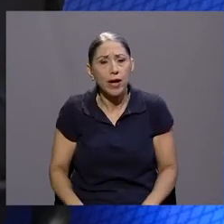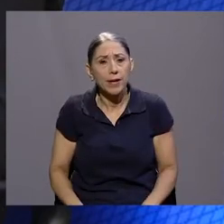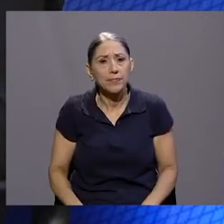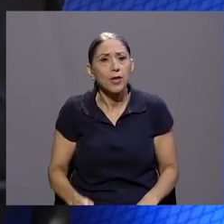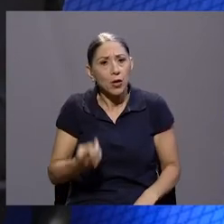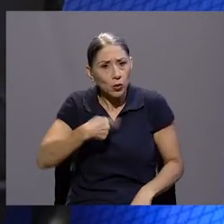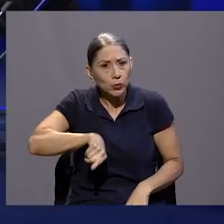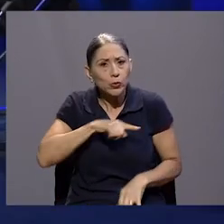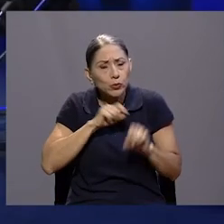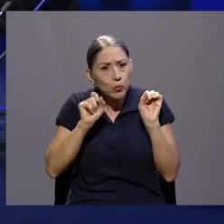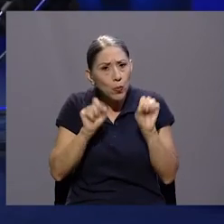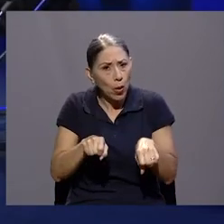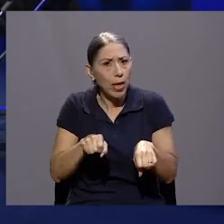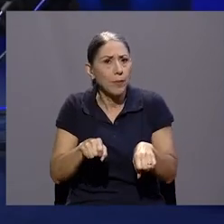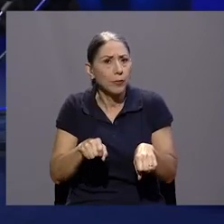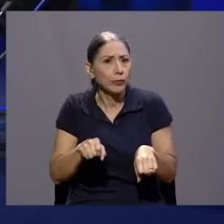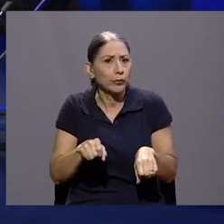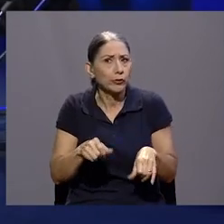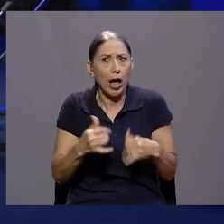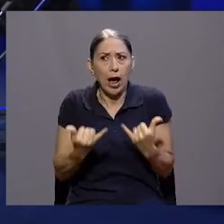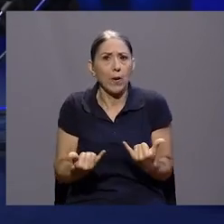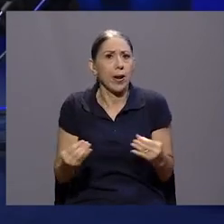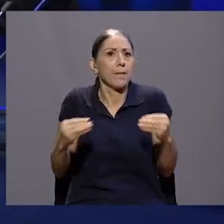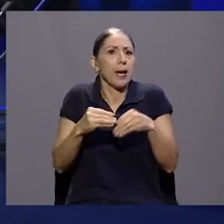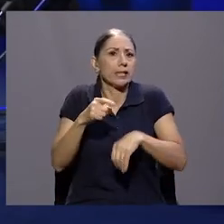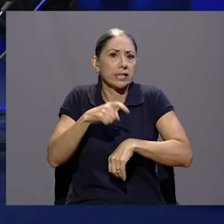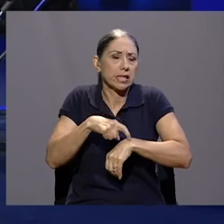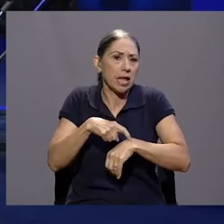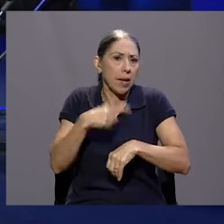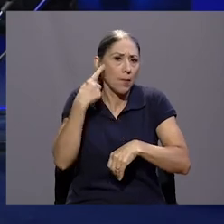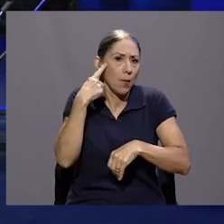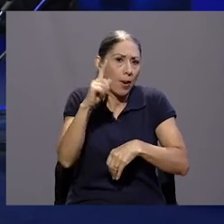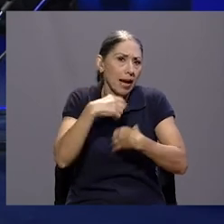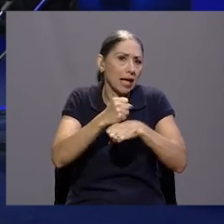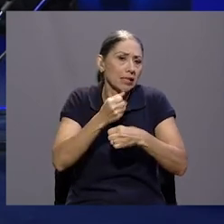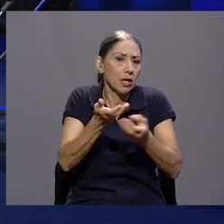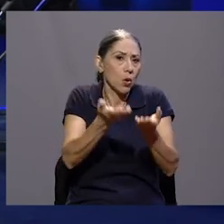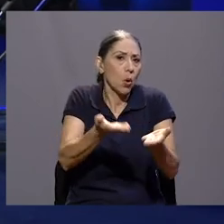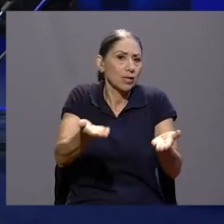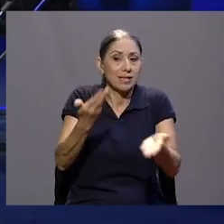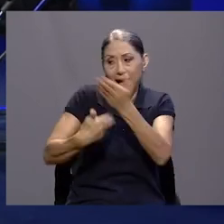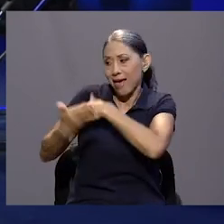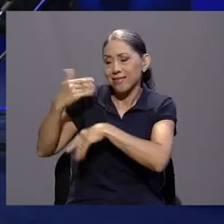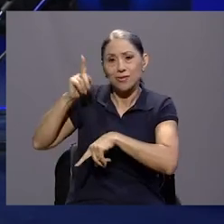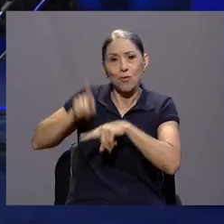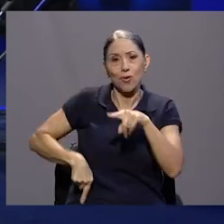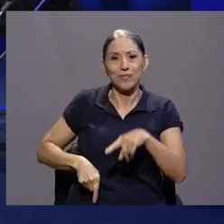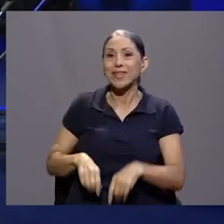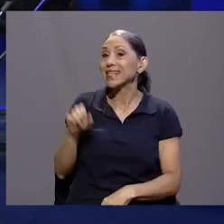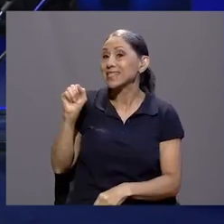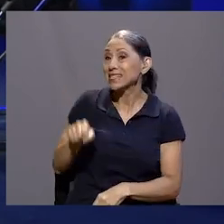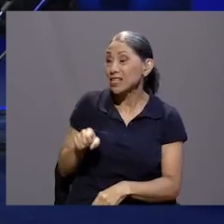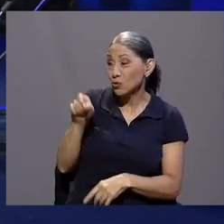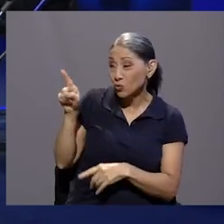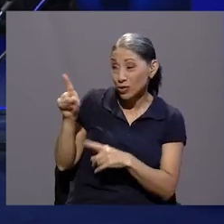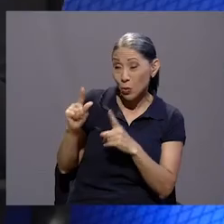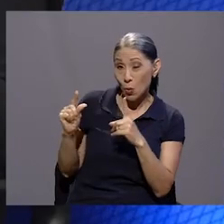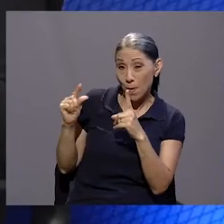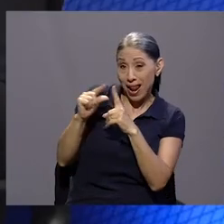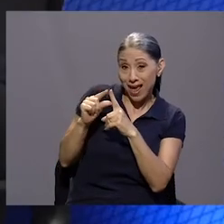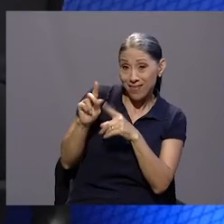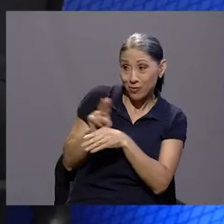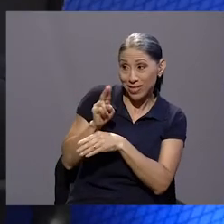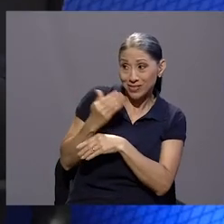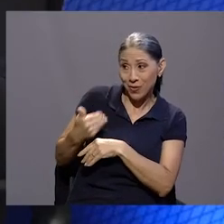podemos tener hasta más tiempo para hacer ciertas cosas que antes no pudimos claro hay una palabra que se utilizó al inicio que a mí me gustó mucho y es que